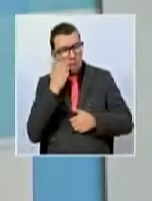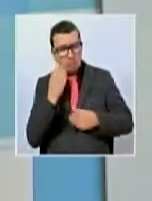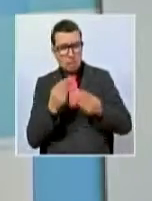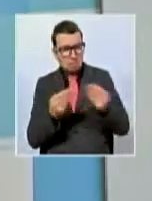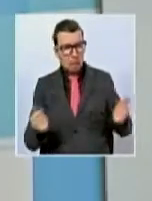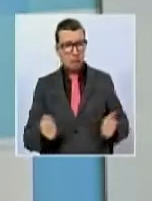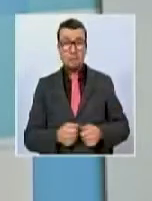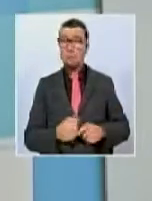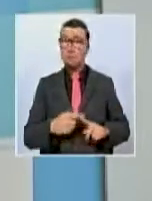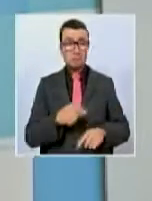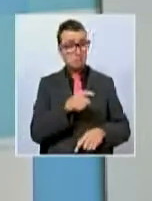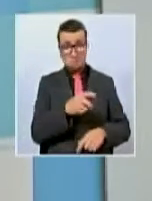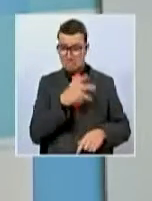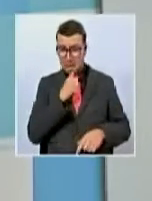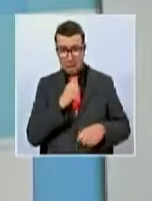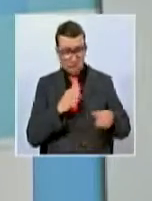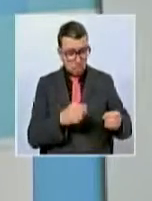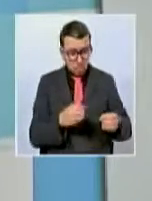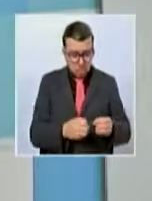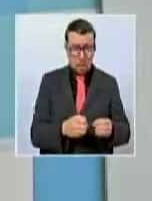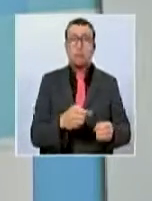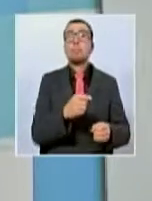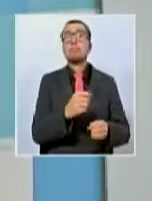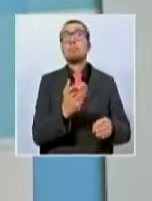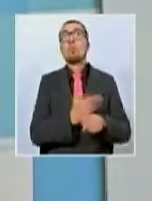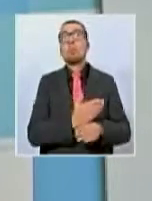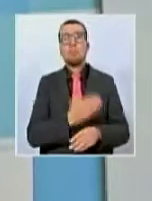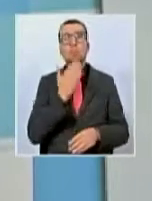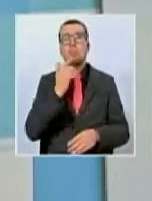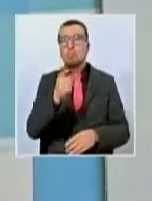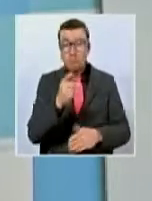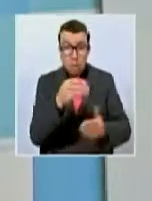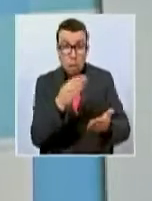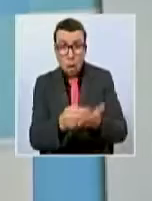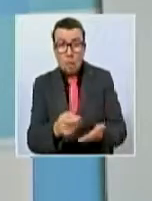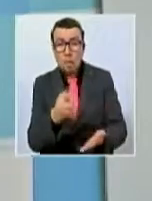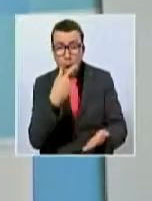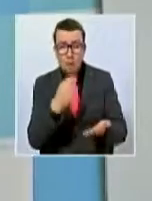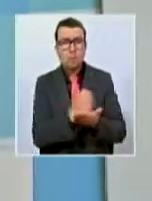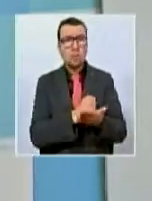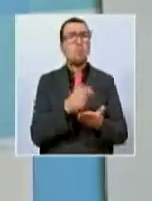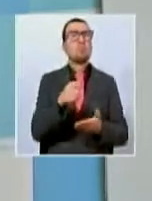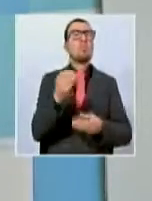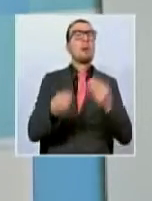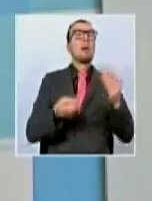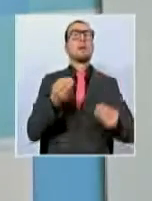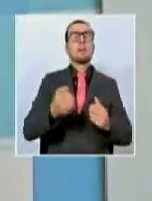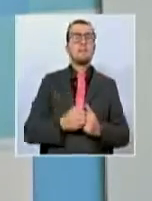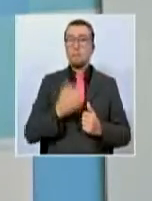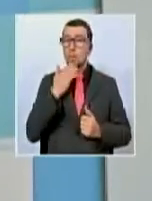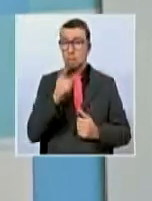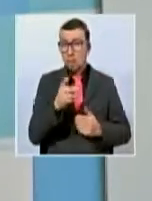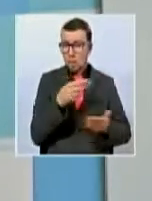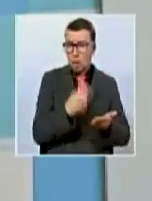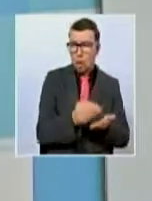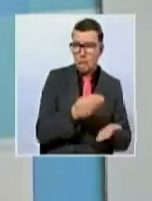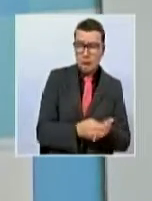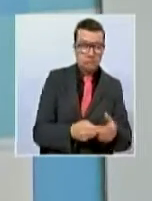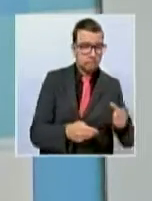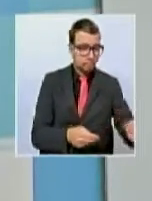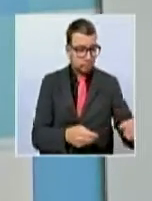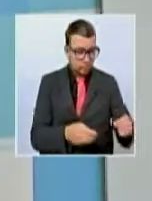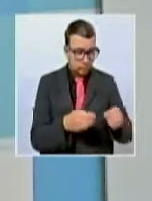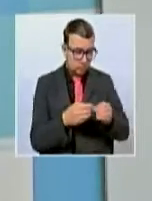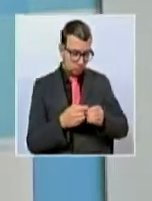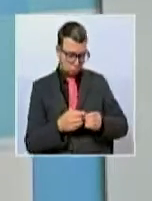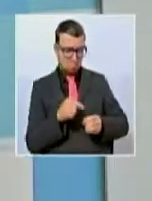nada. El problema es el contenido. Ahora, usted como consumidor final también puede hacer algo. Usted puede comprar el tarrito, usted puede